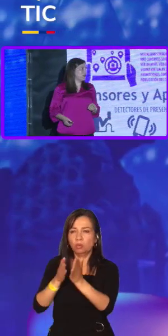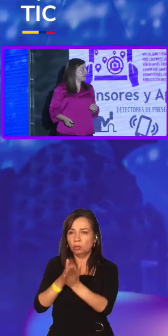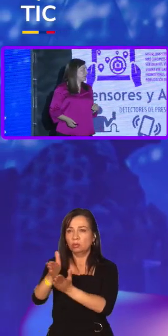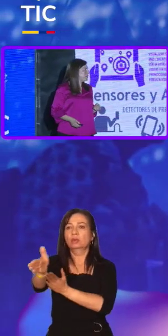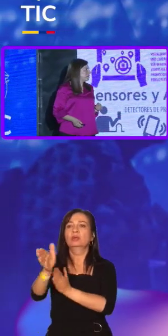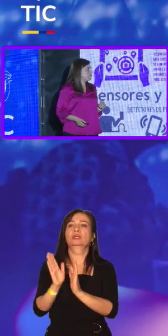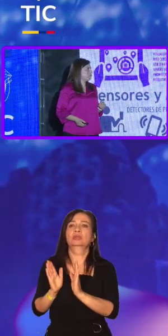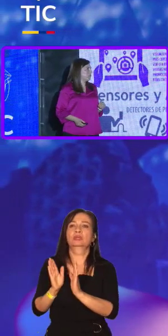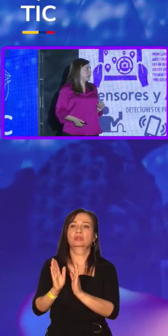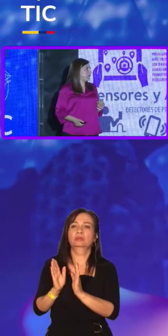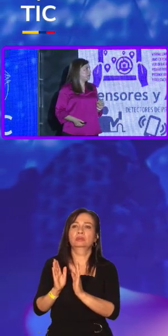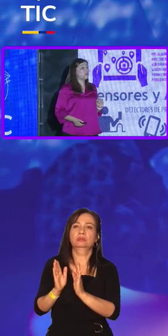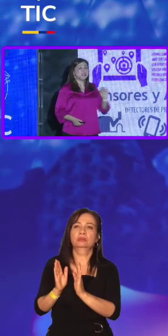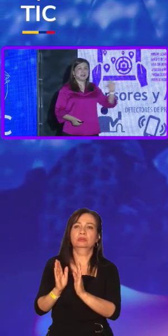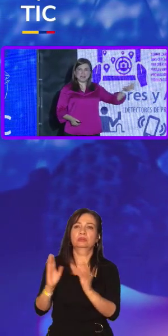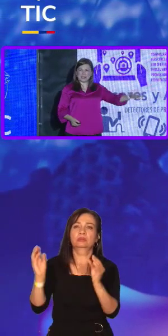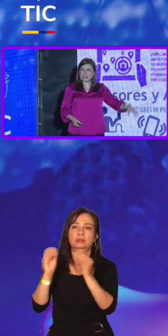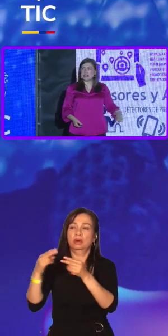producto,